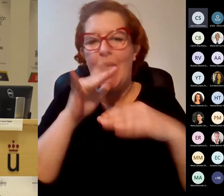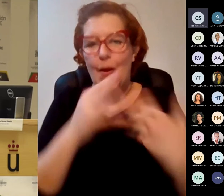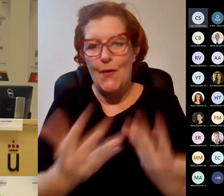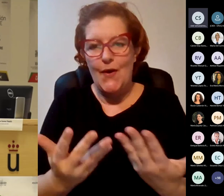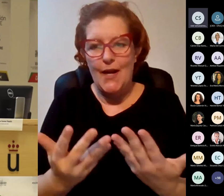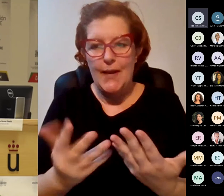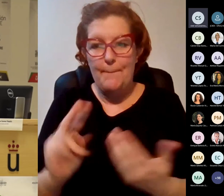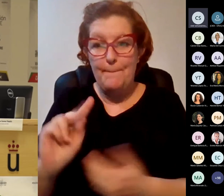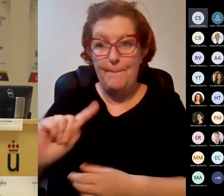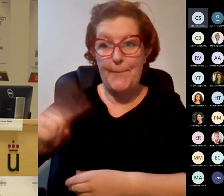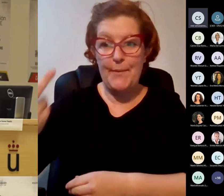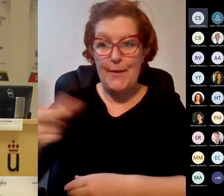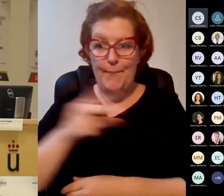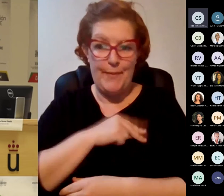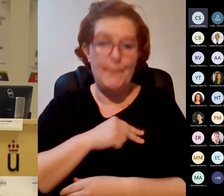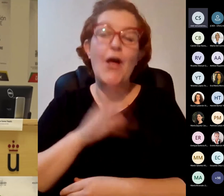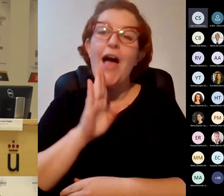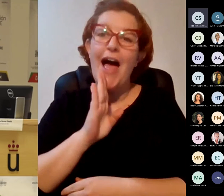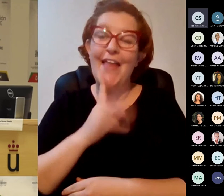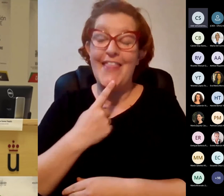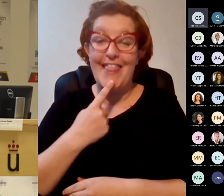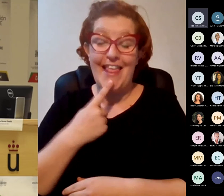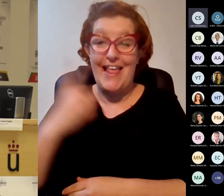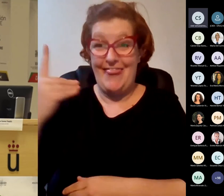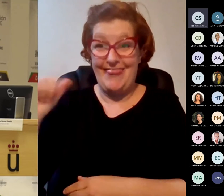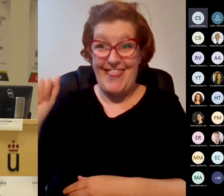el primer premio como he comentado